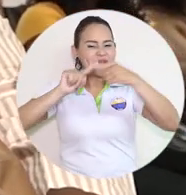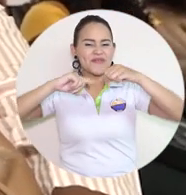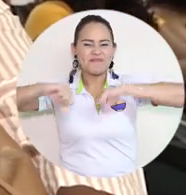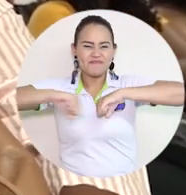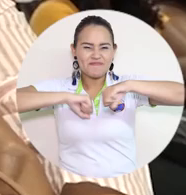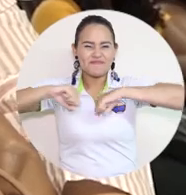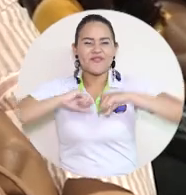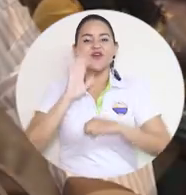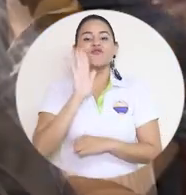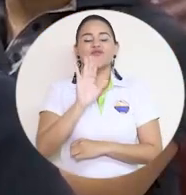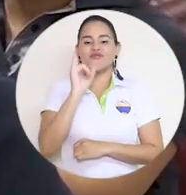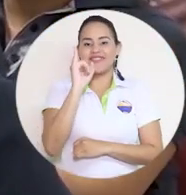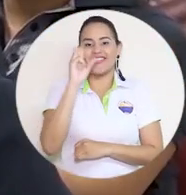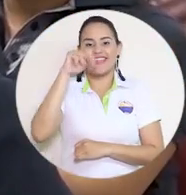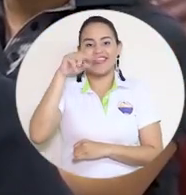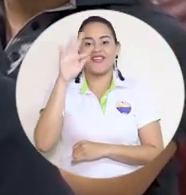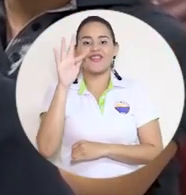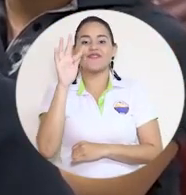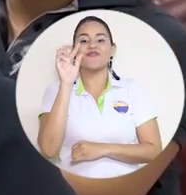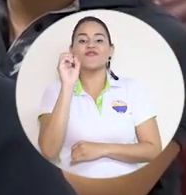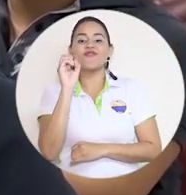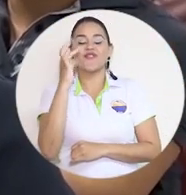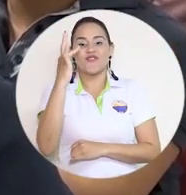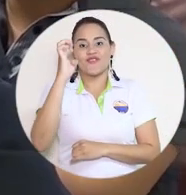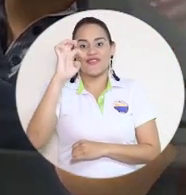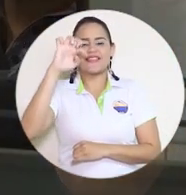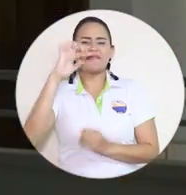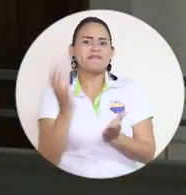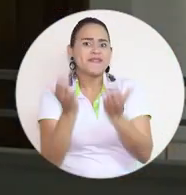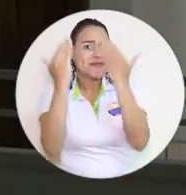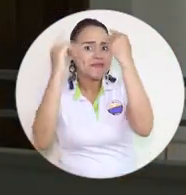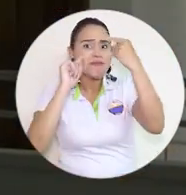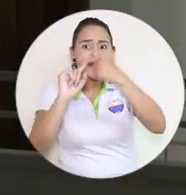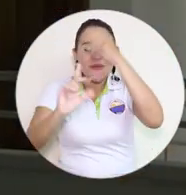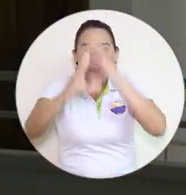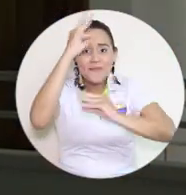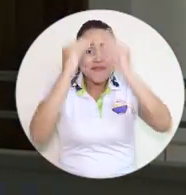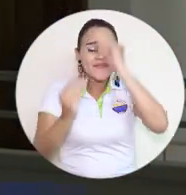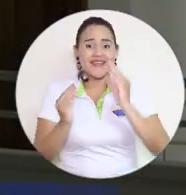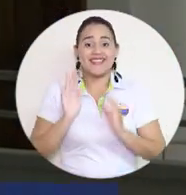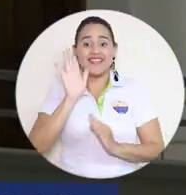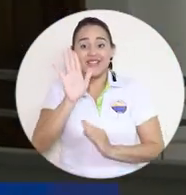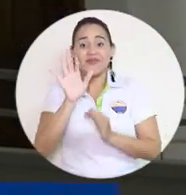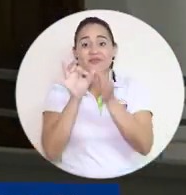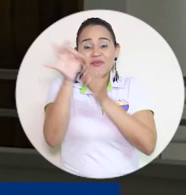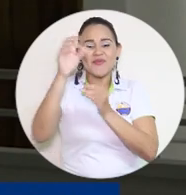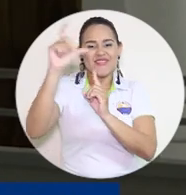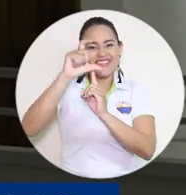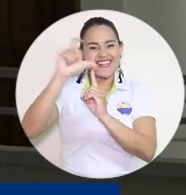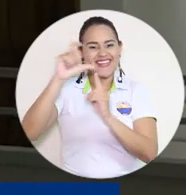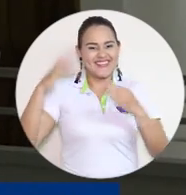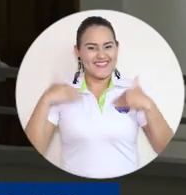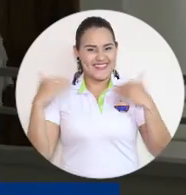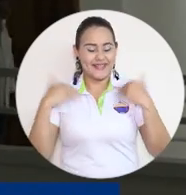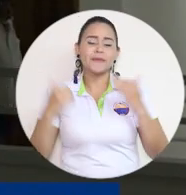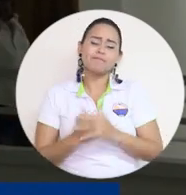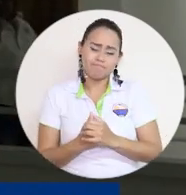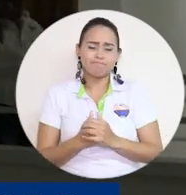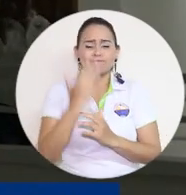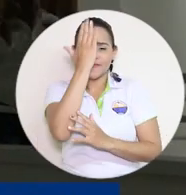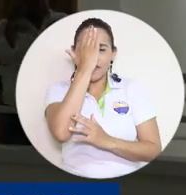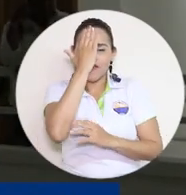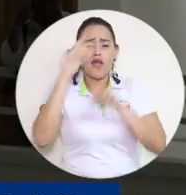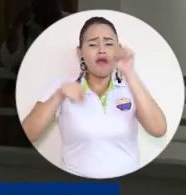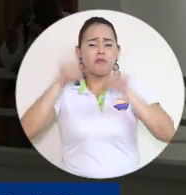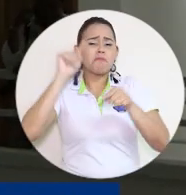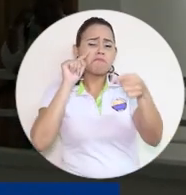trabajando articuladamente con Infotep. Creo que es una excelente noticia para el pueblo cienaguero, para los jóvenes, porque muchas personas